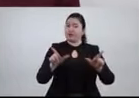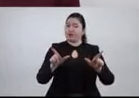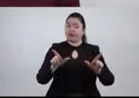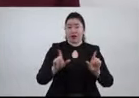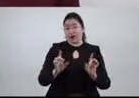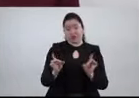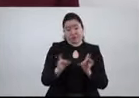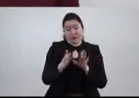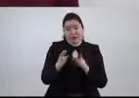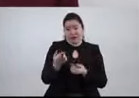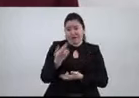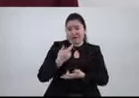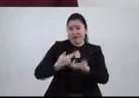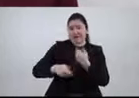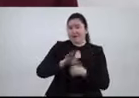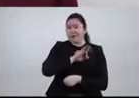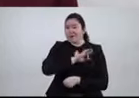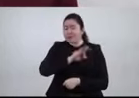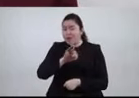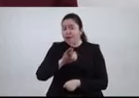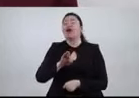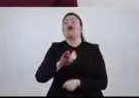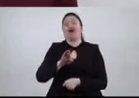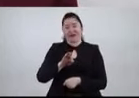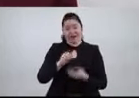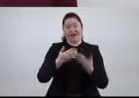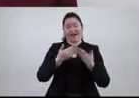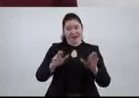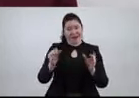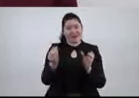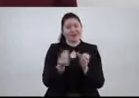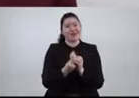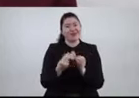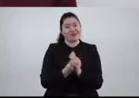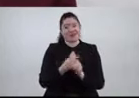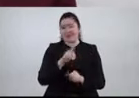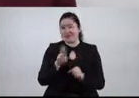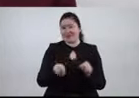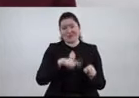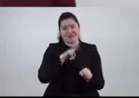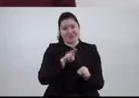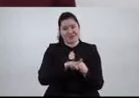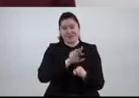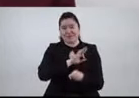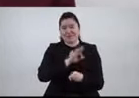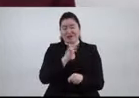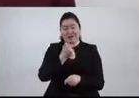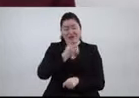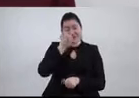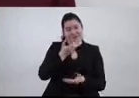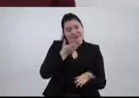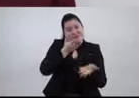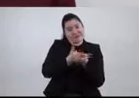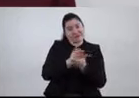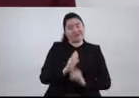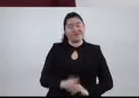condiciones epidemiológicas podamos reabrir las actividades educativas en las